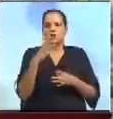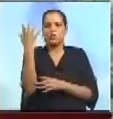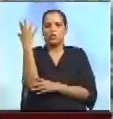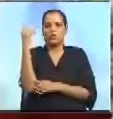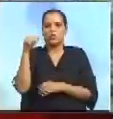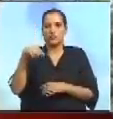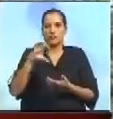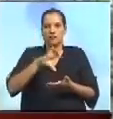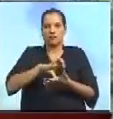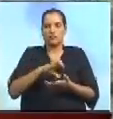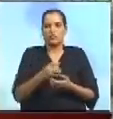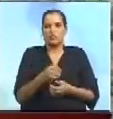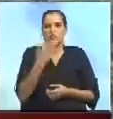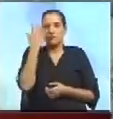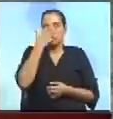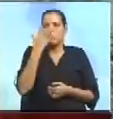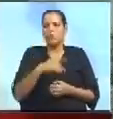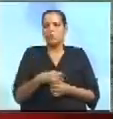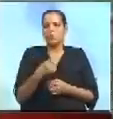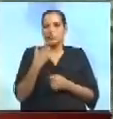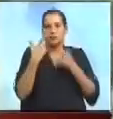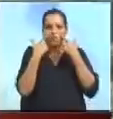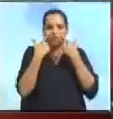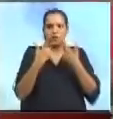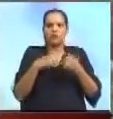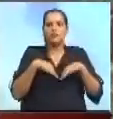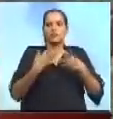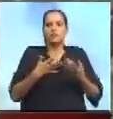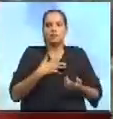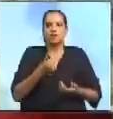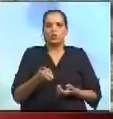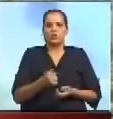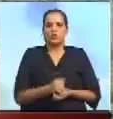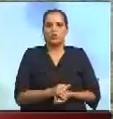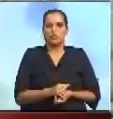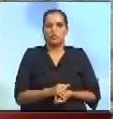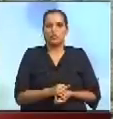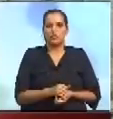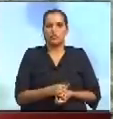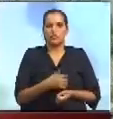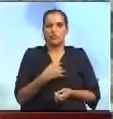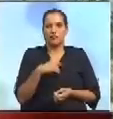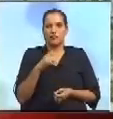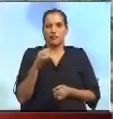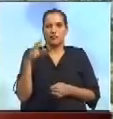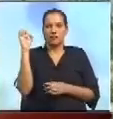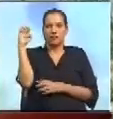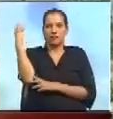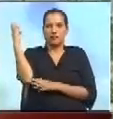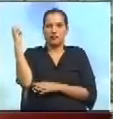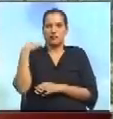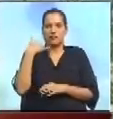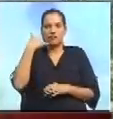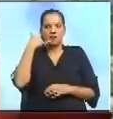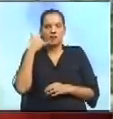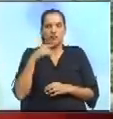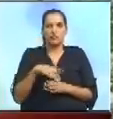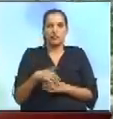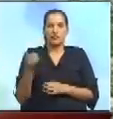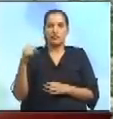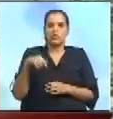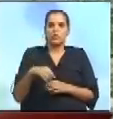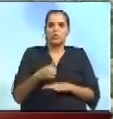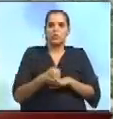que se encuentran en la ciudad de Esmeraldas para verificar el estado en que se encuentran. Un llamado emergente que se hizo hacia